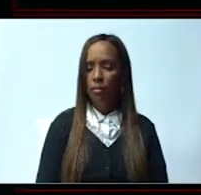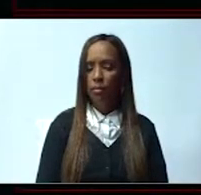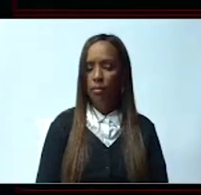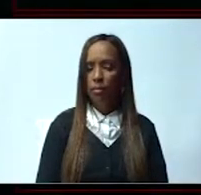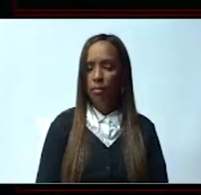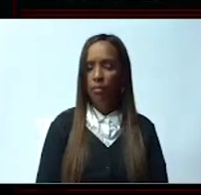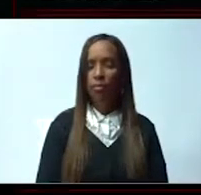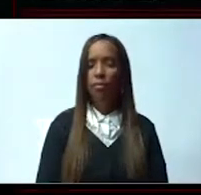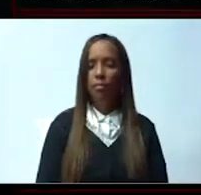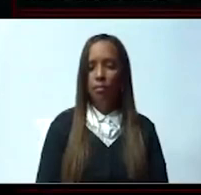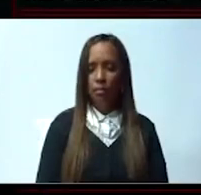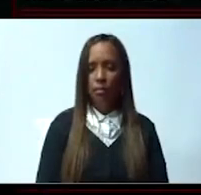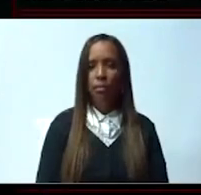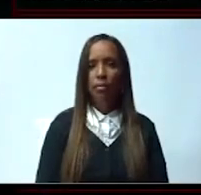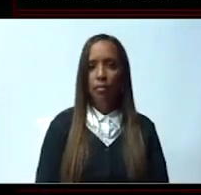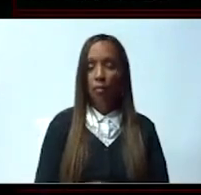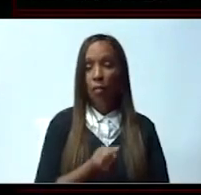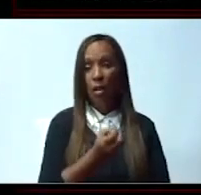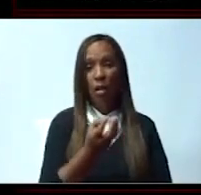Mira.